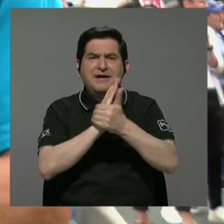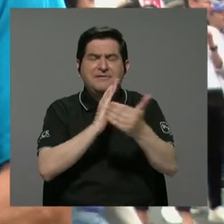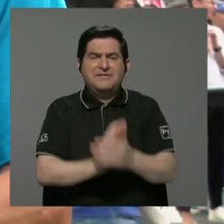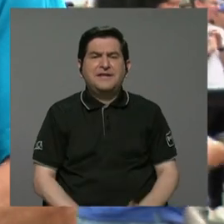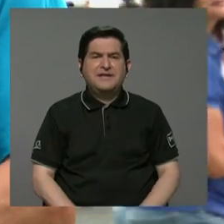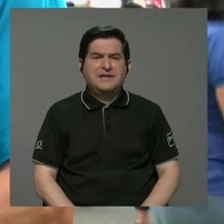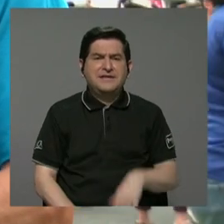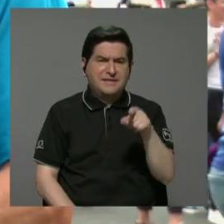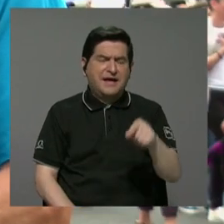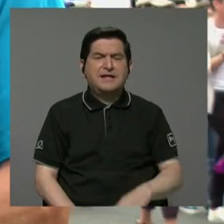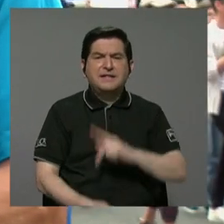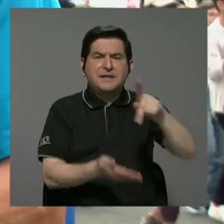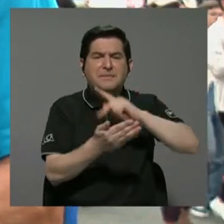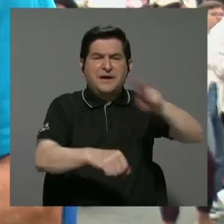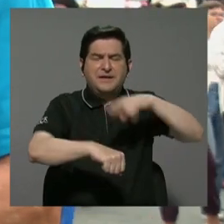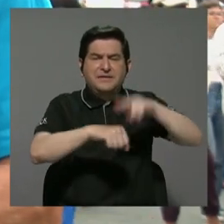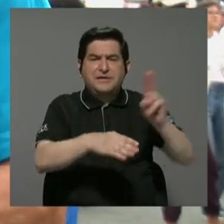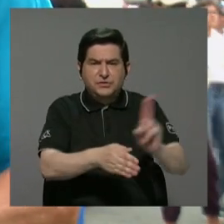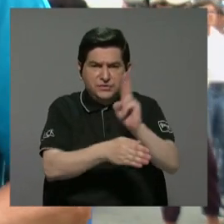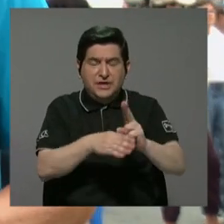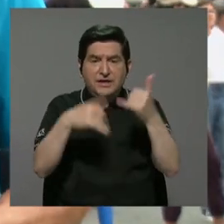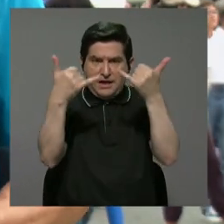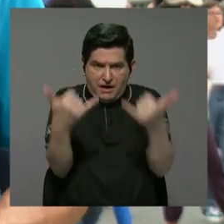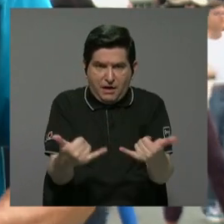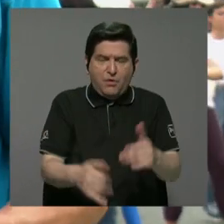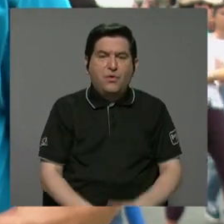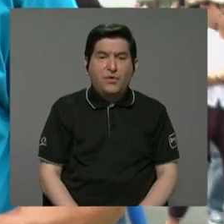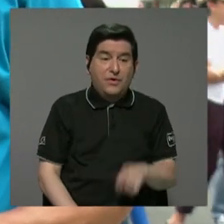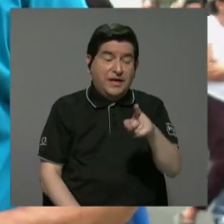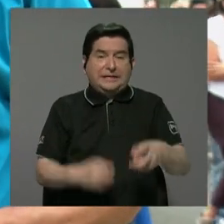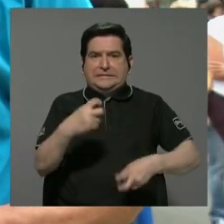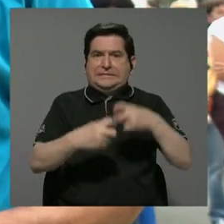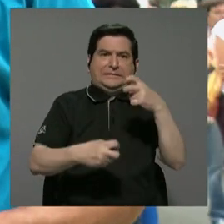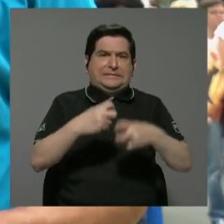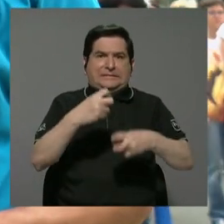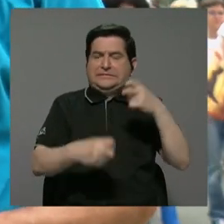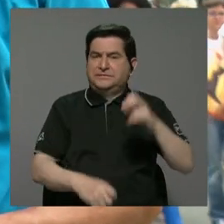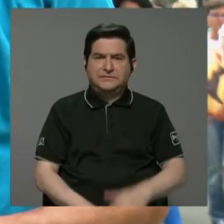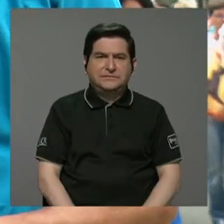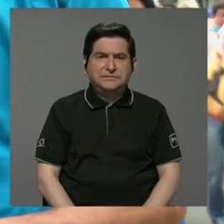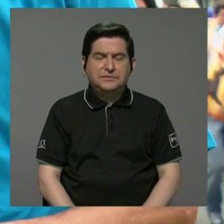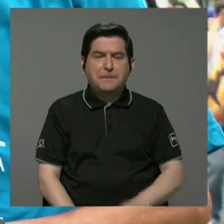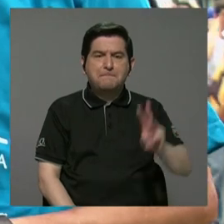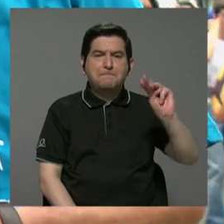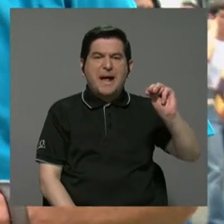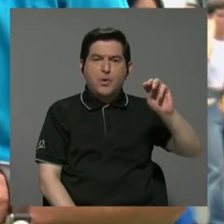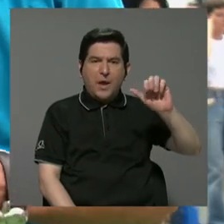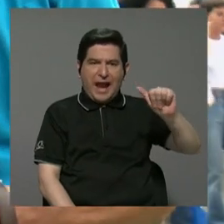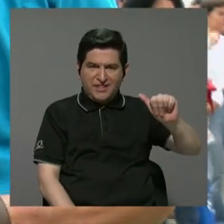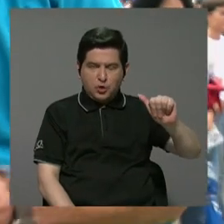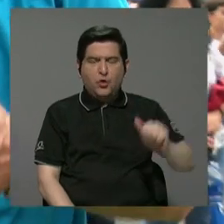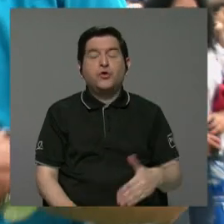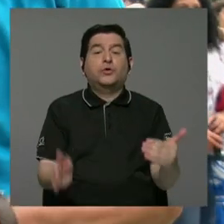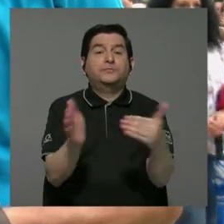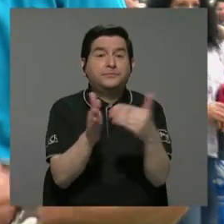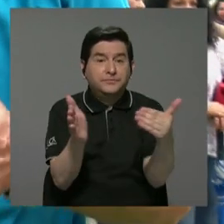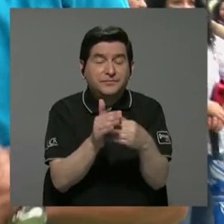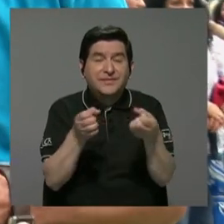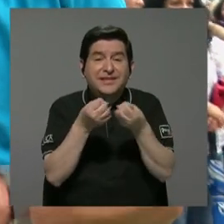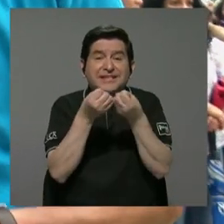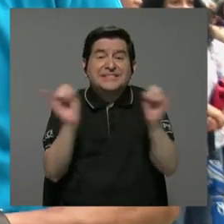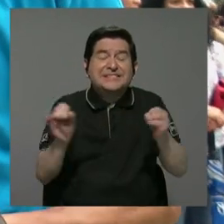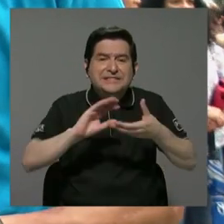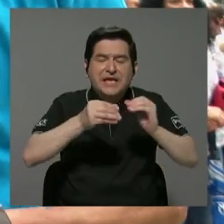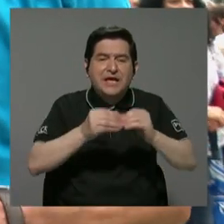carga en los parques nacionales. Ahorita tenemos este tremendo problema con Manuel Antonio, y una vez más, sin datos,